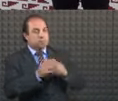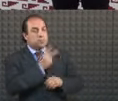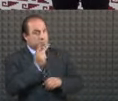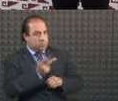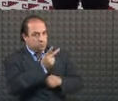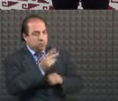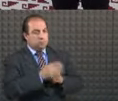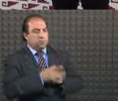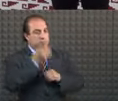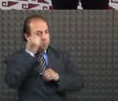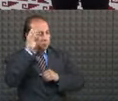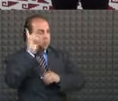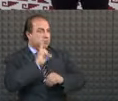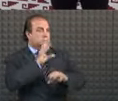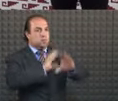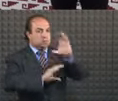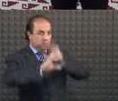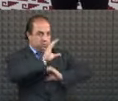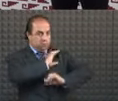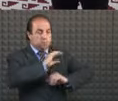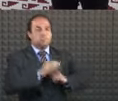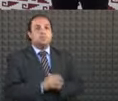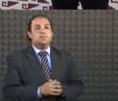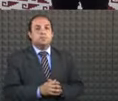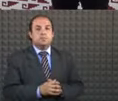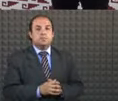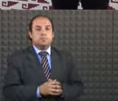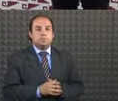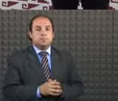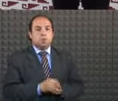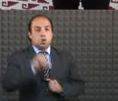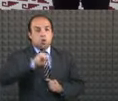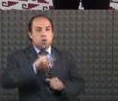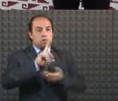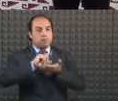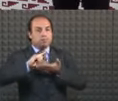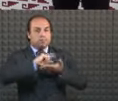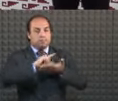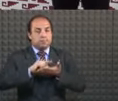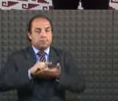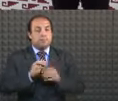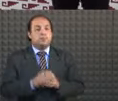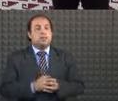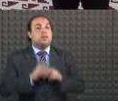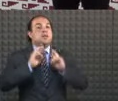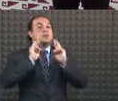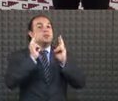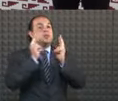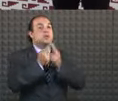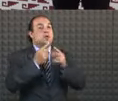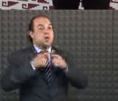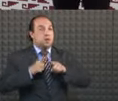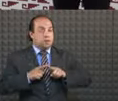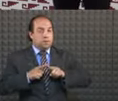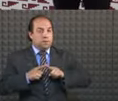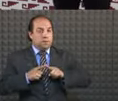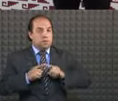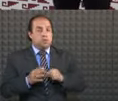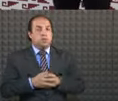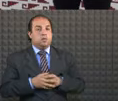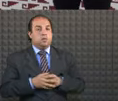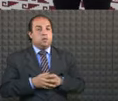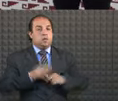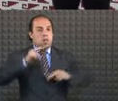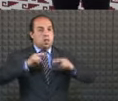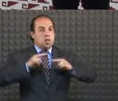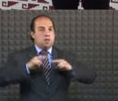gustaría preguntarle a la doctora Claudia Sheinbaum. Hoy tuiteaba que se reunió con las distintas instancias federales para